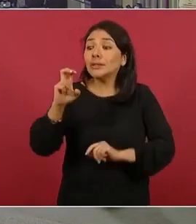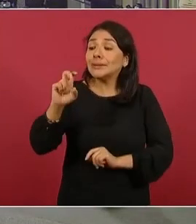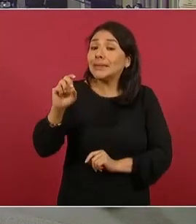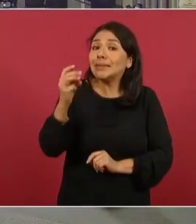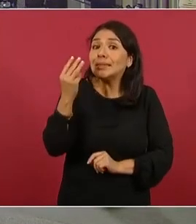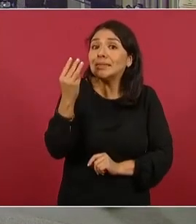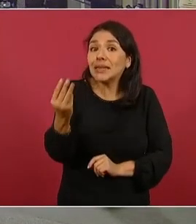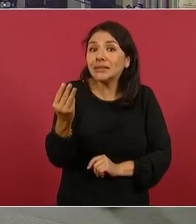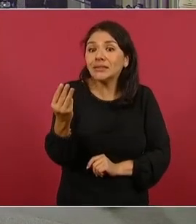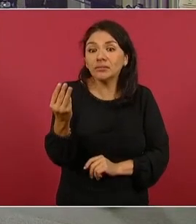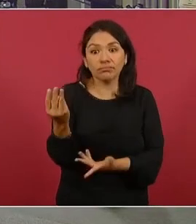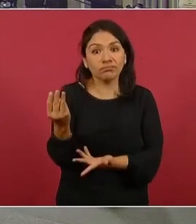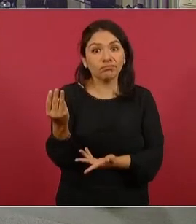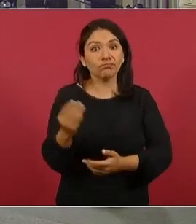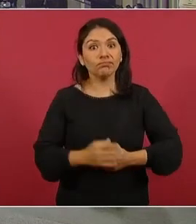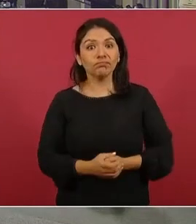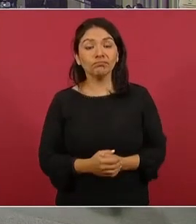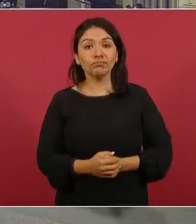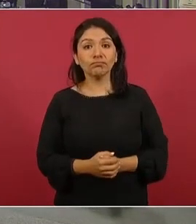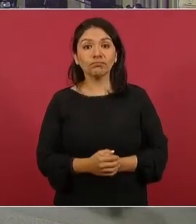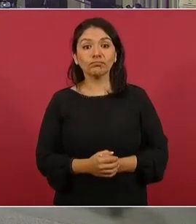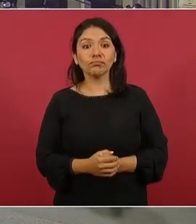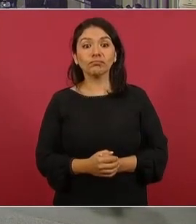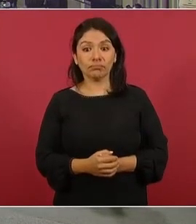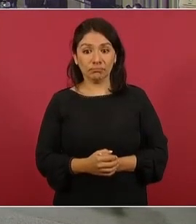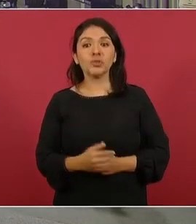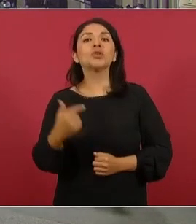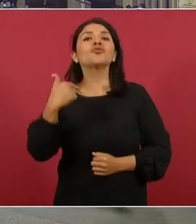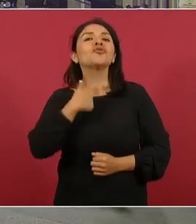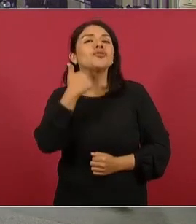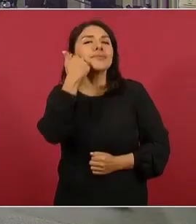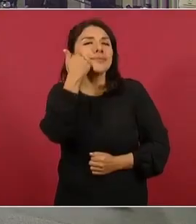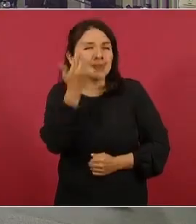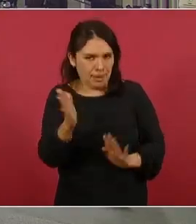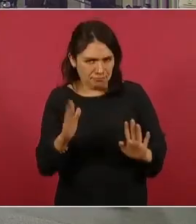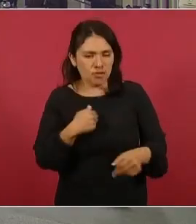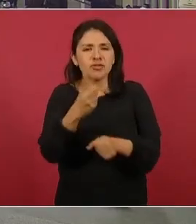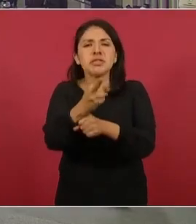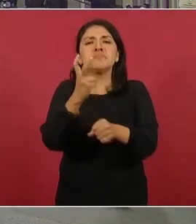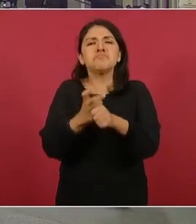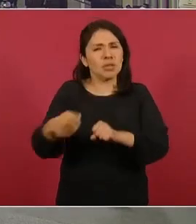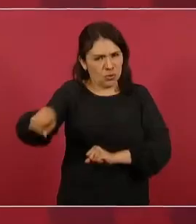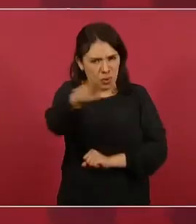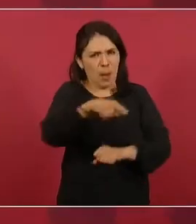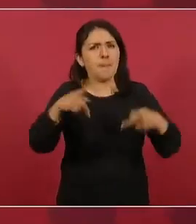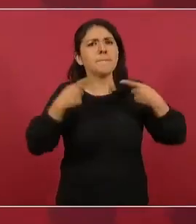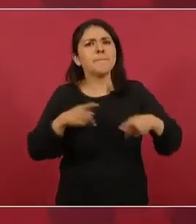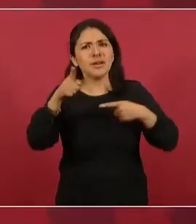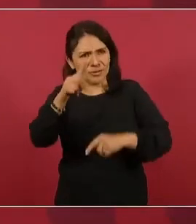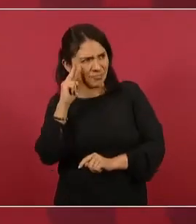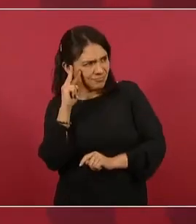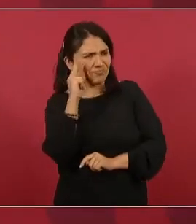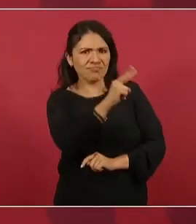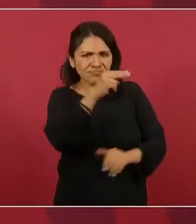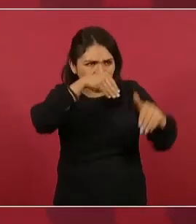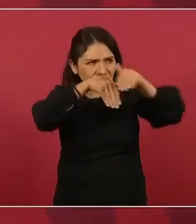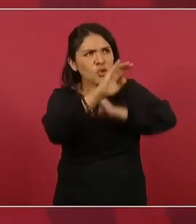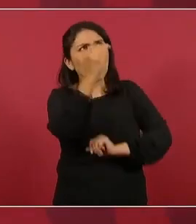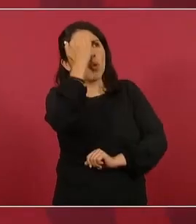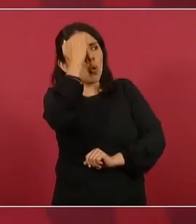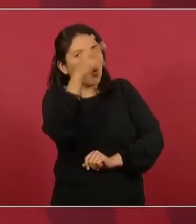233 cuarteles. Y me gustaría, bueno, invito a toda la gente que visite los cuarteles,